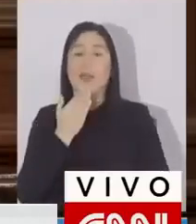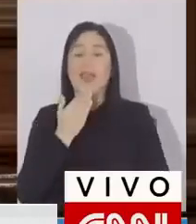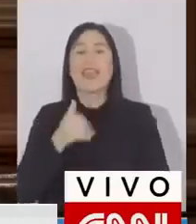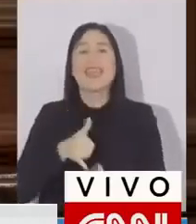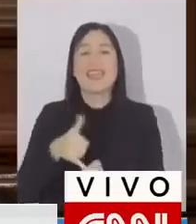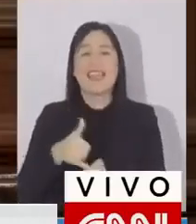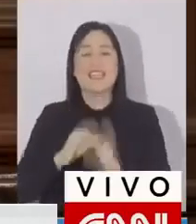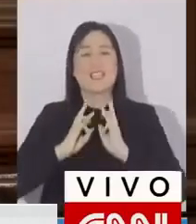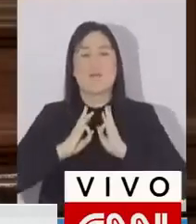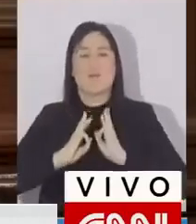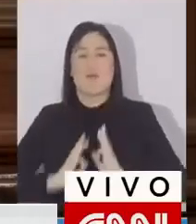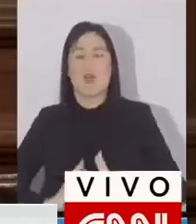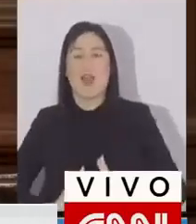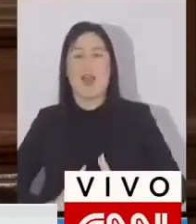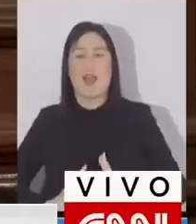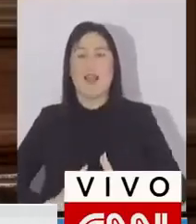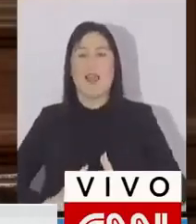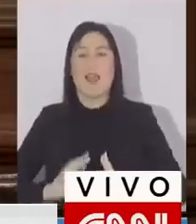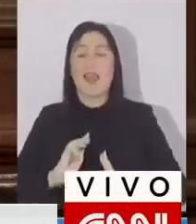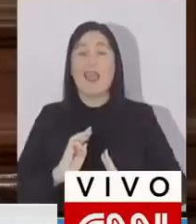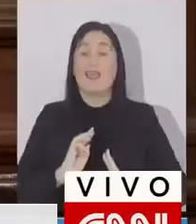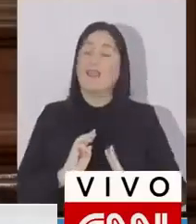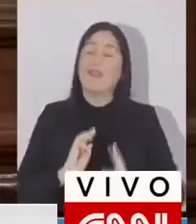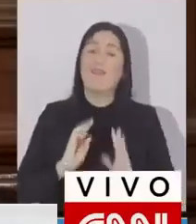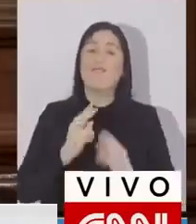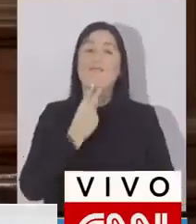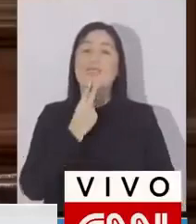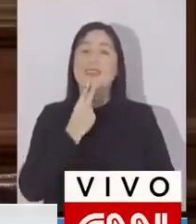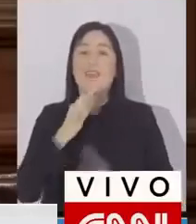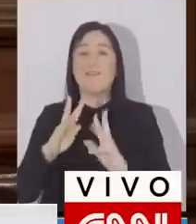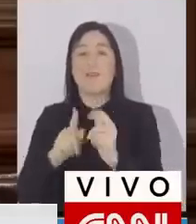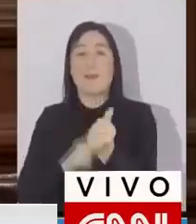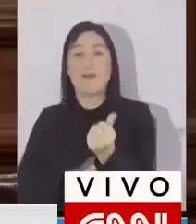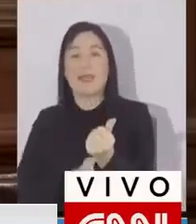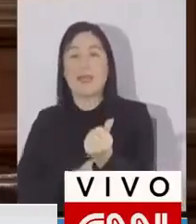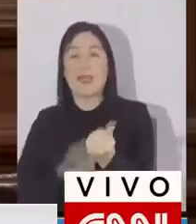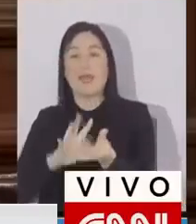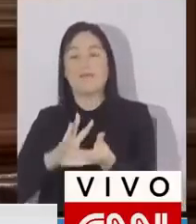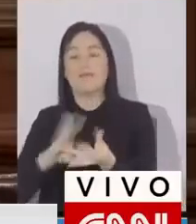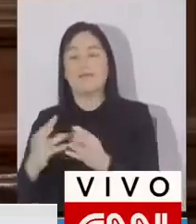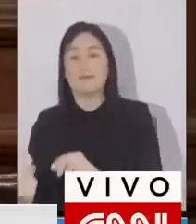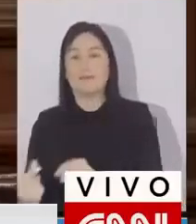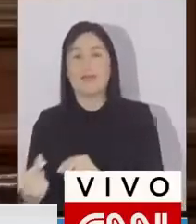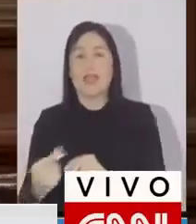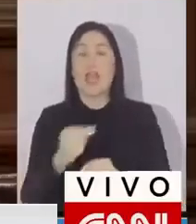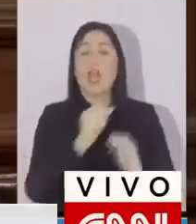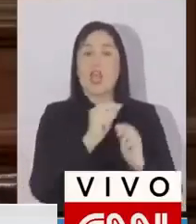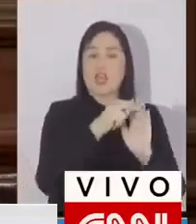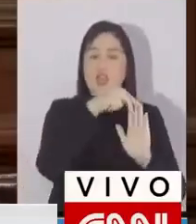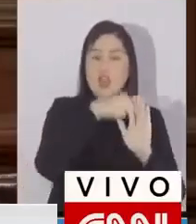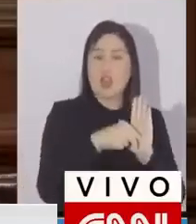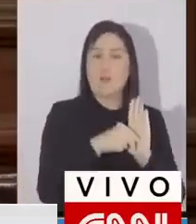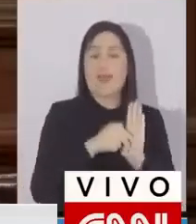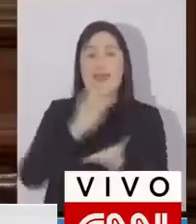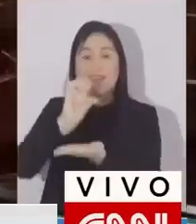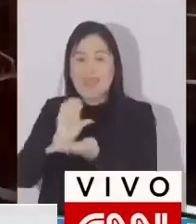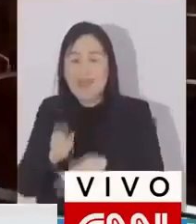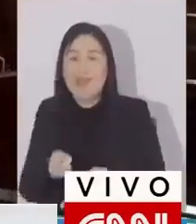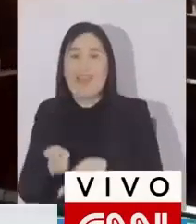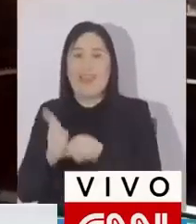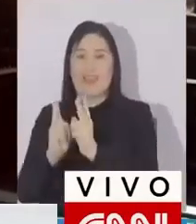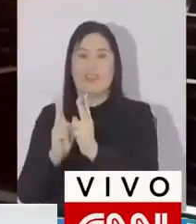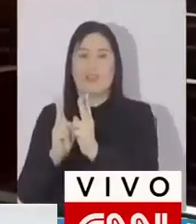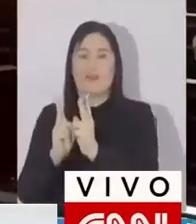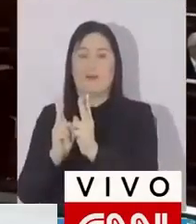manifiesta la descomposición de la vida familiar en El desprecio por la autoridad las normas y el estado de derecho y por